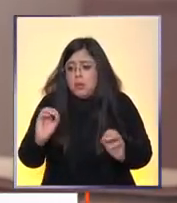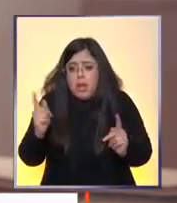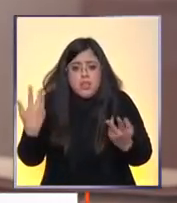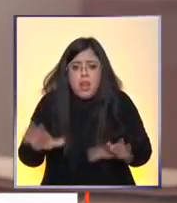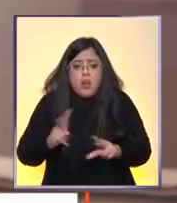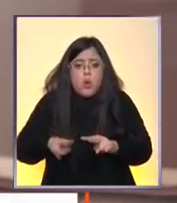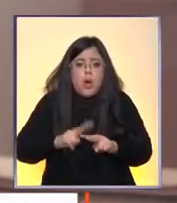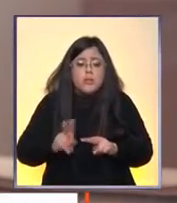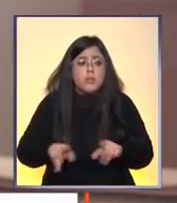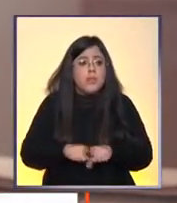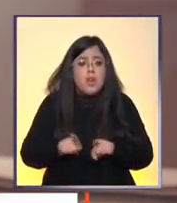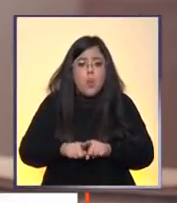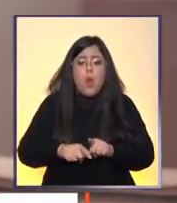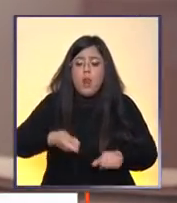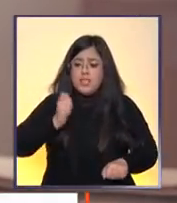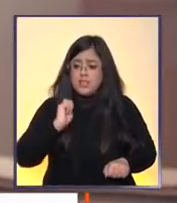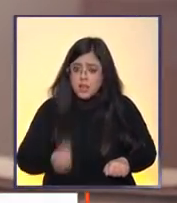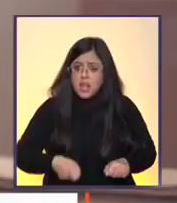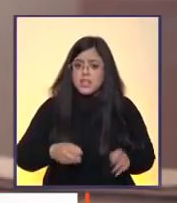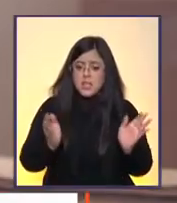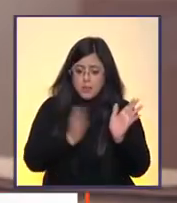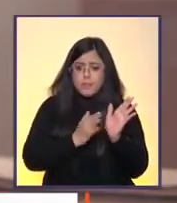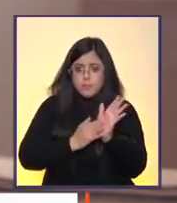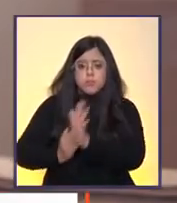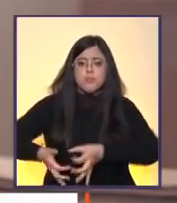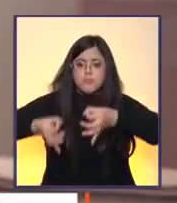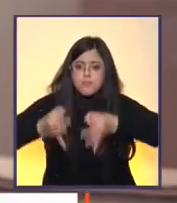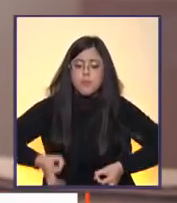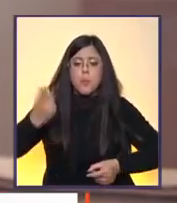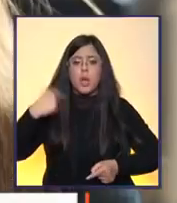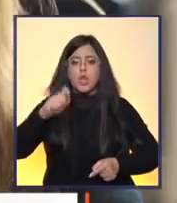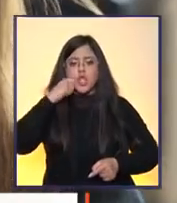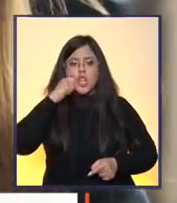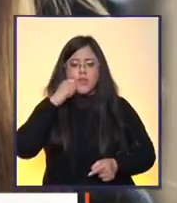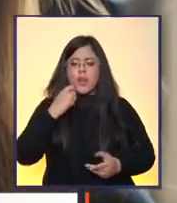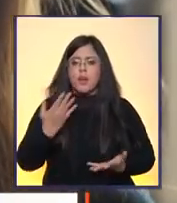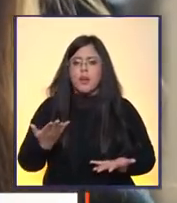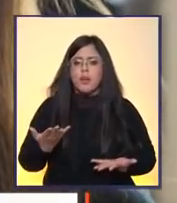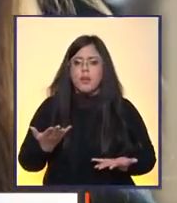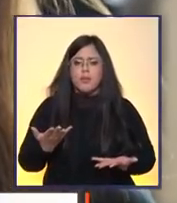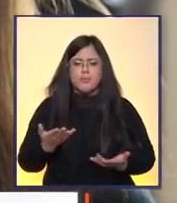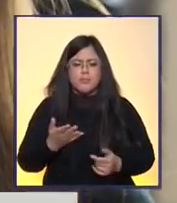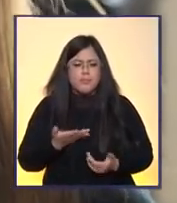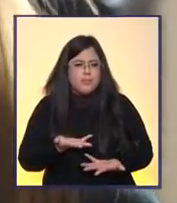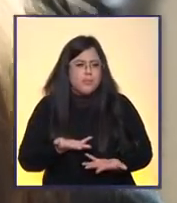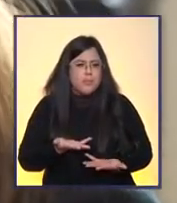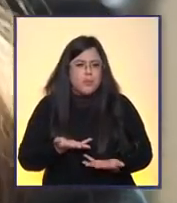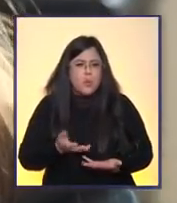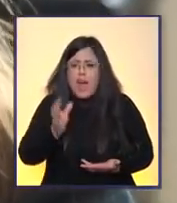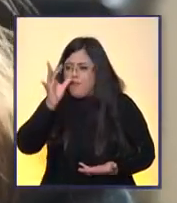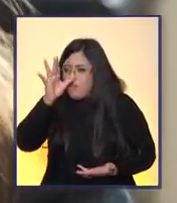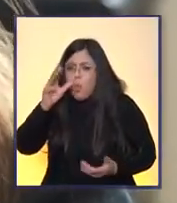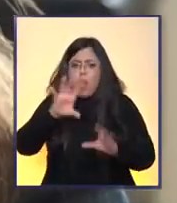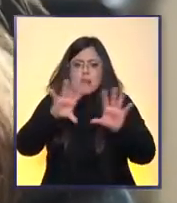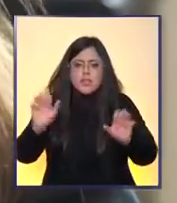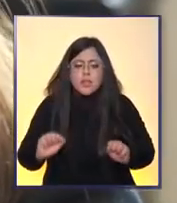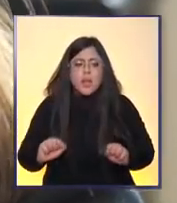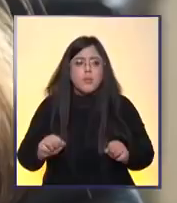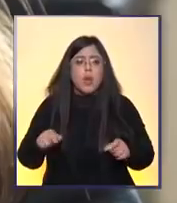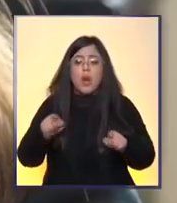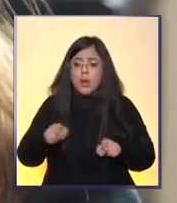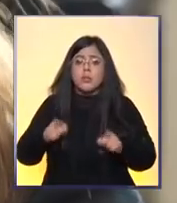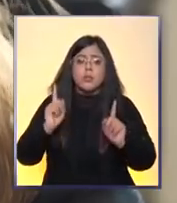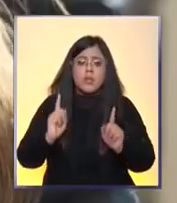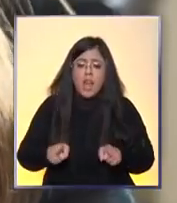hechos, pero al final fue como una burla al sistema. Tenemos una legislación que tiene que ir de la mano,